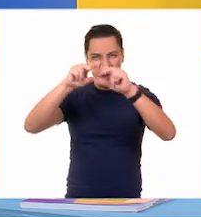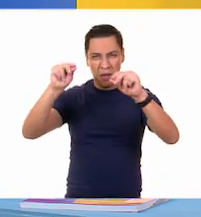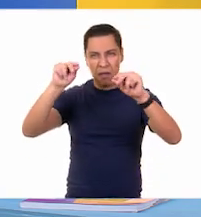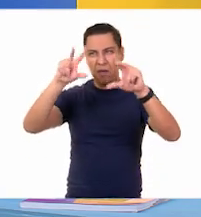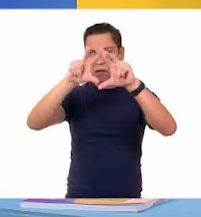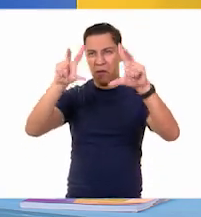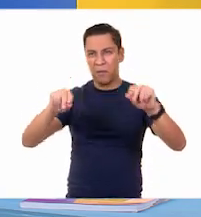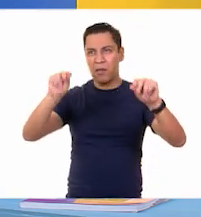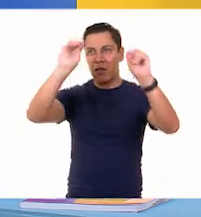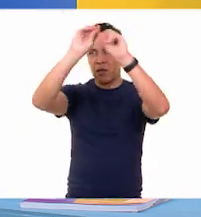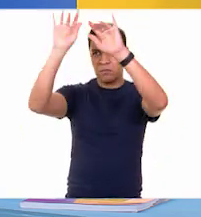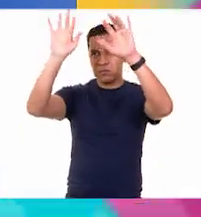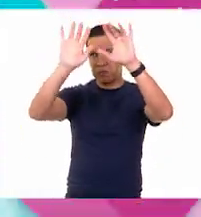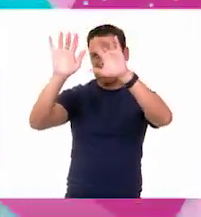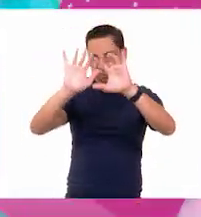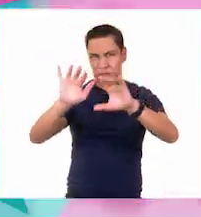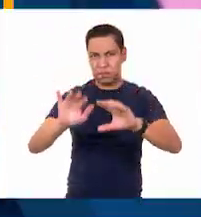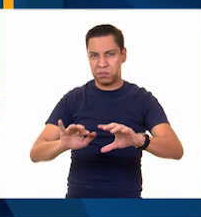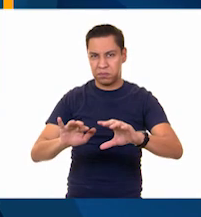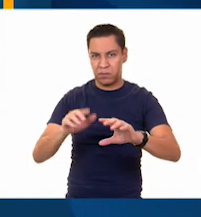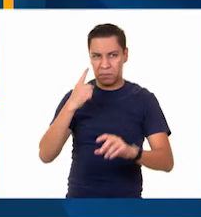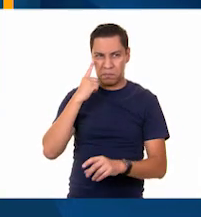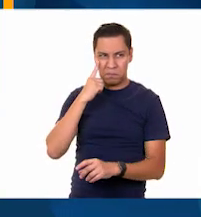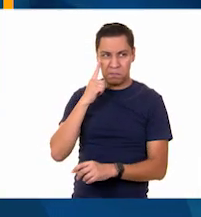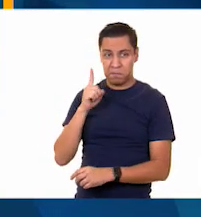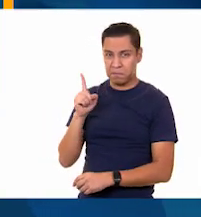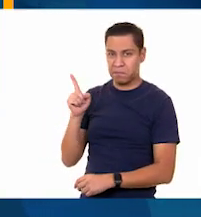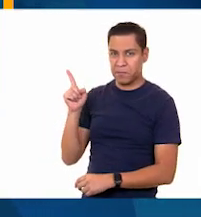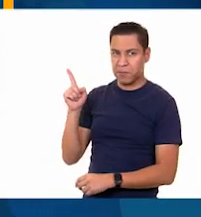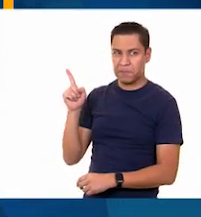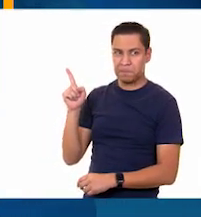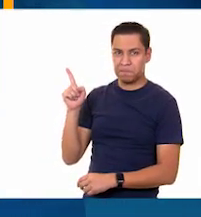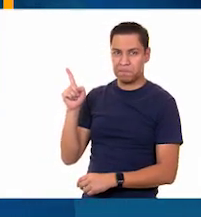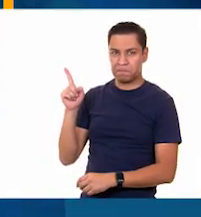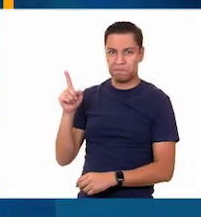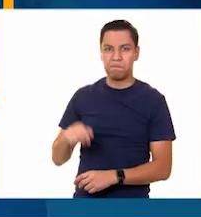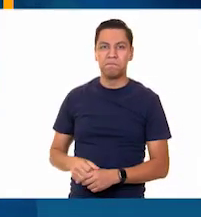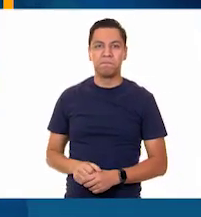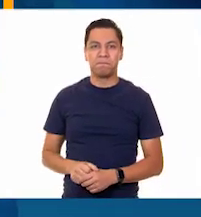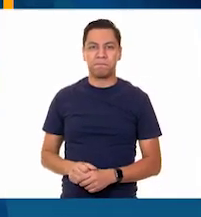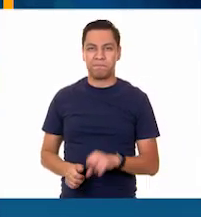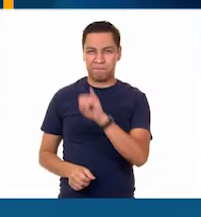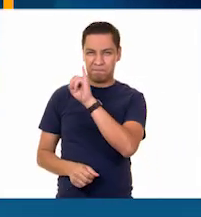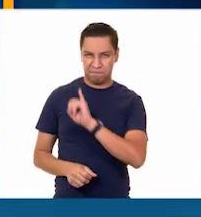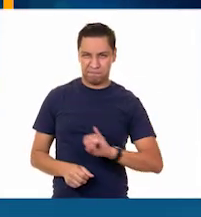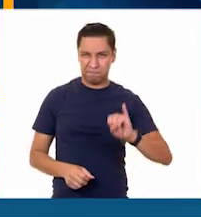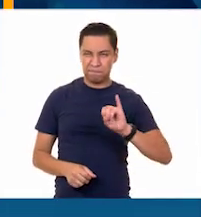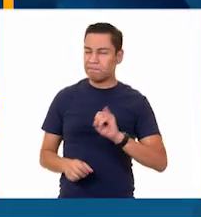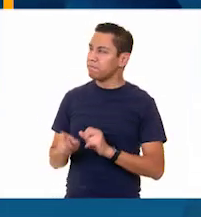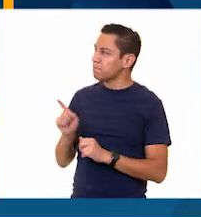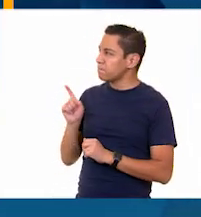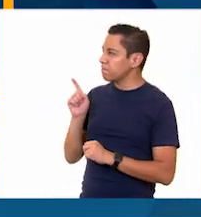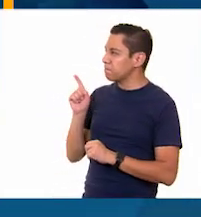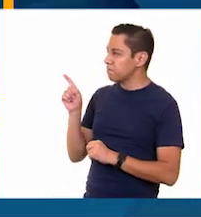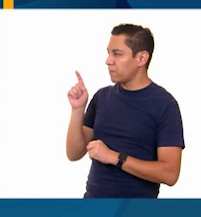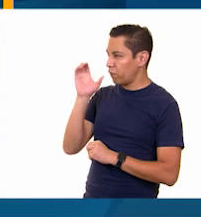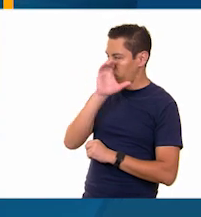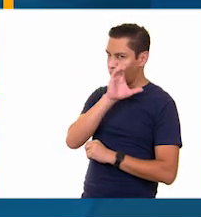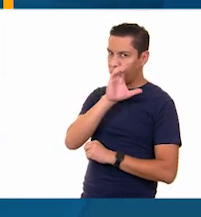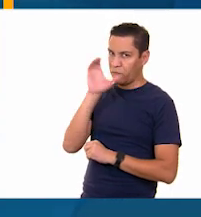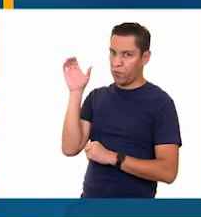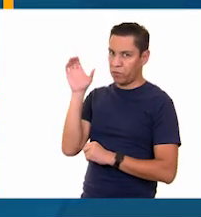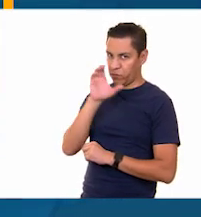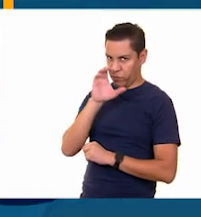mayor parte del retroceso del glaciar. Del lado izquierdo de su pantalla pueden ver una fotografía del